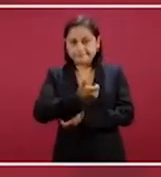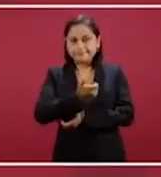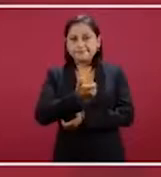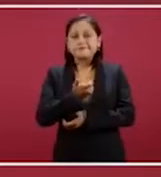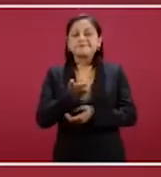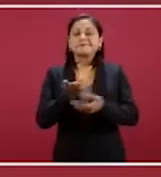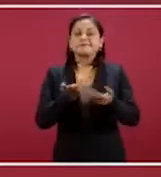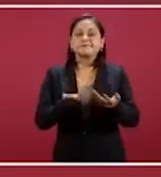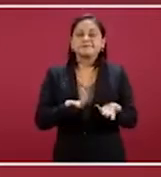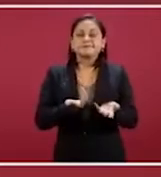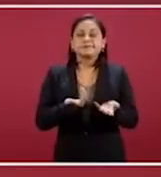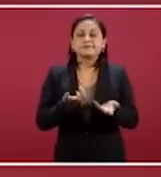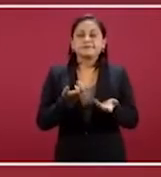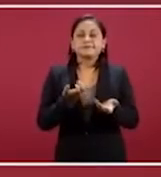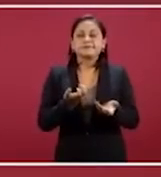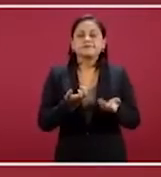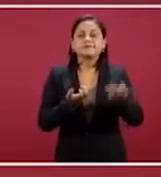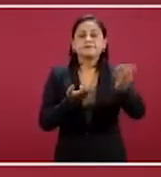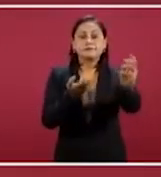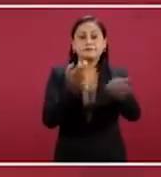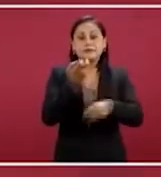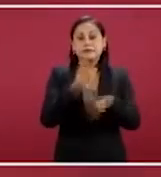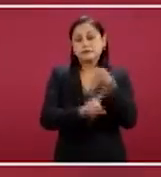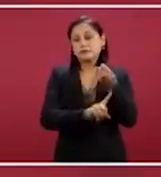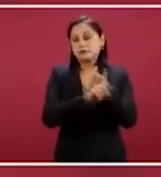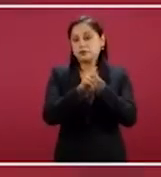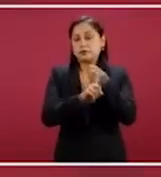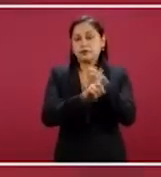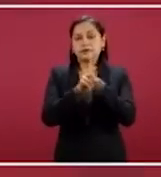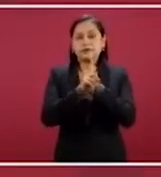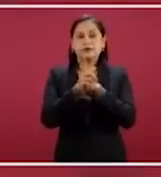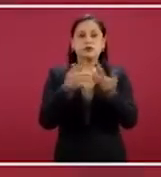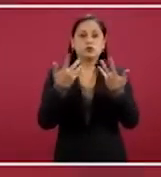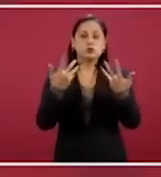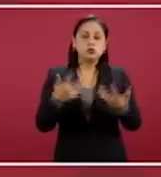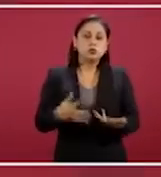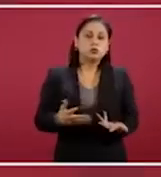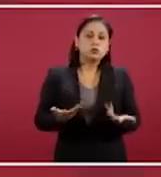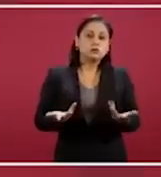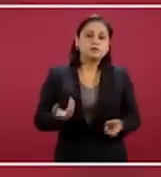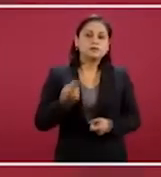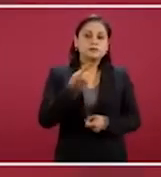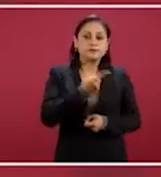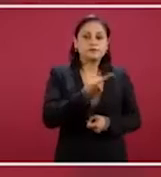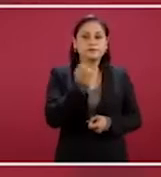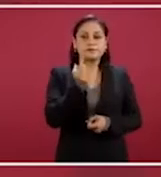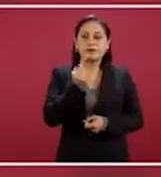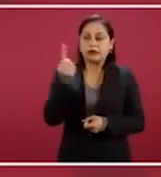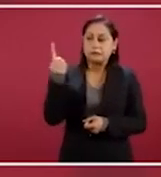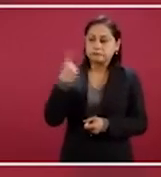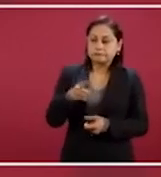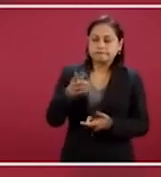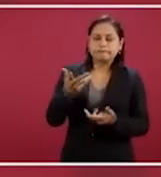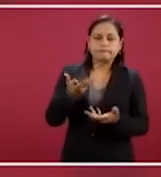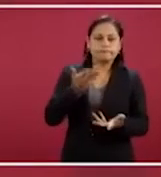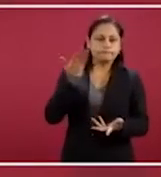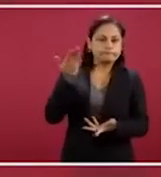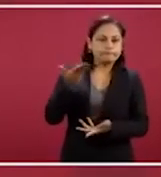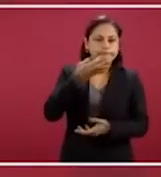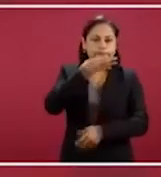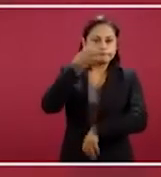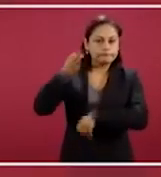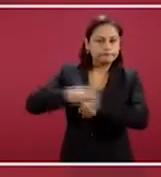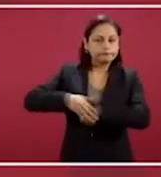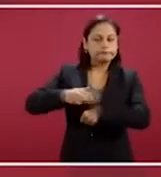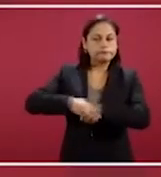esa crisis la amenaza unilateral de imponer aranceles a las